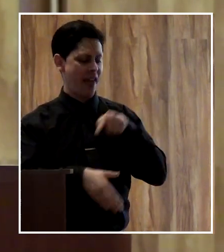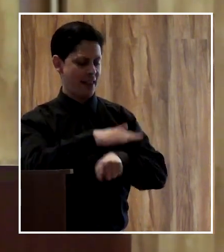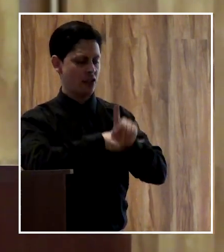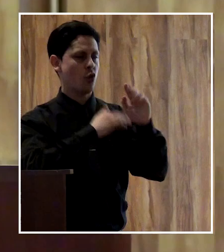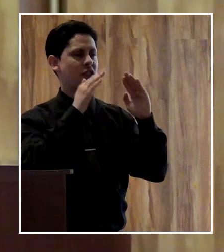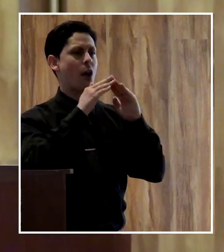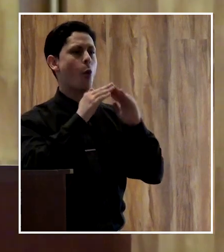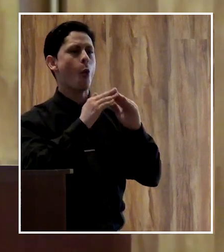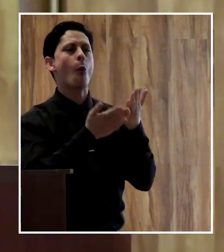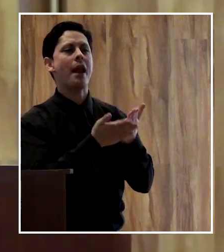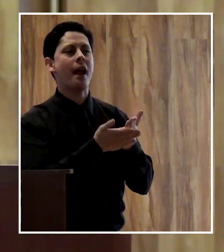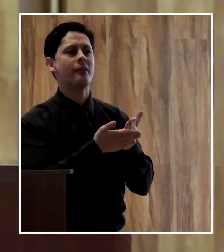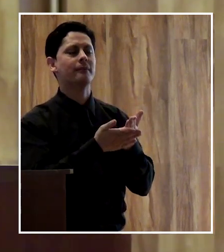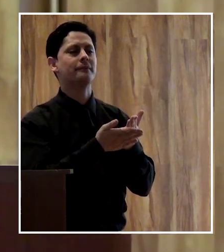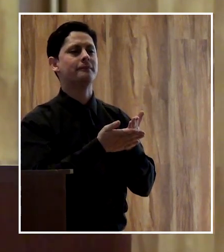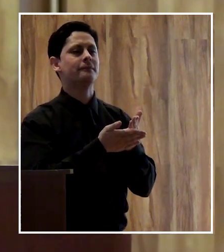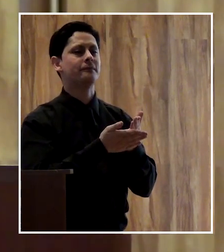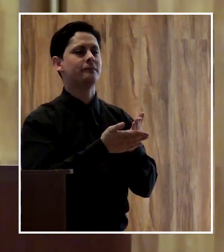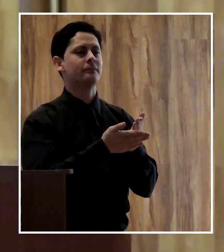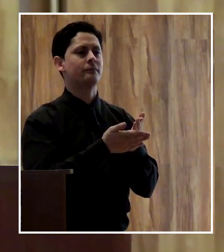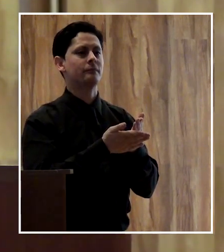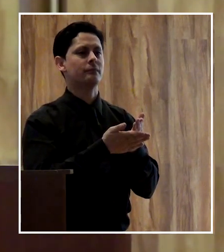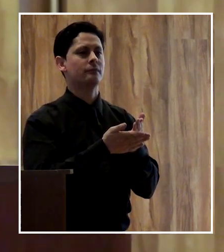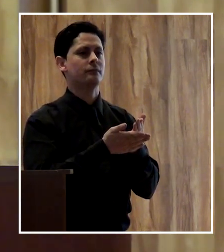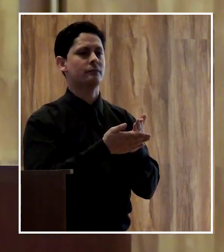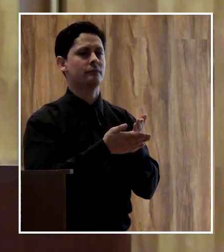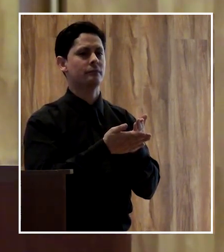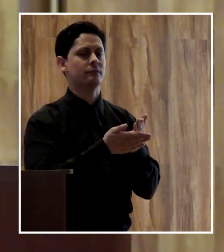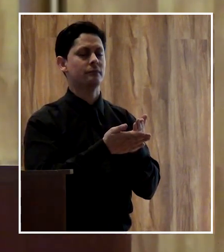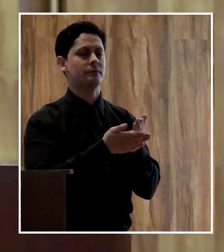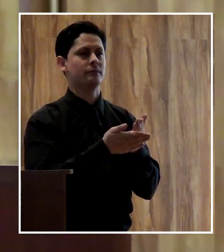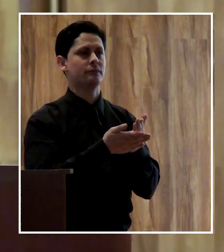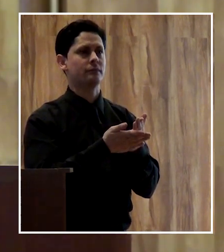en director de aquella escuela de que hablaba y